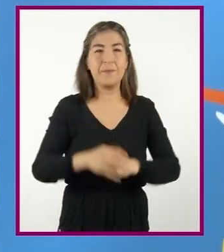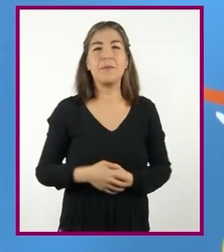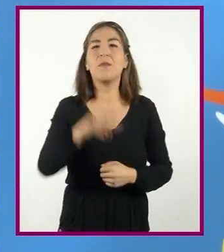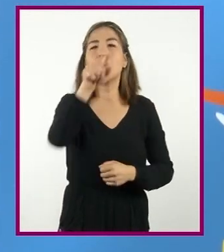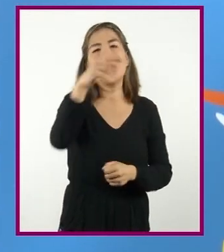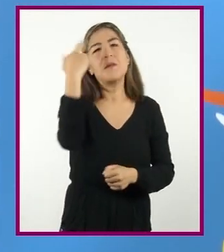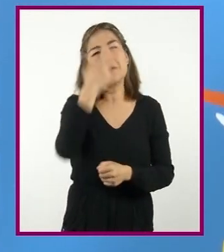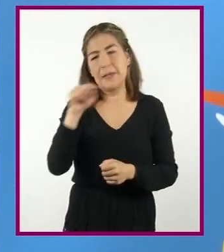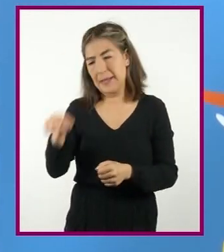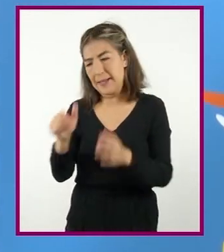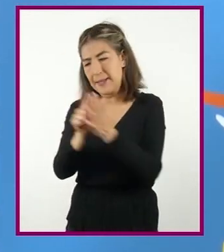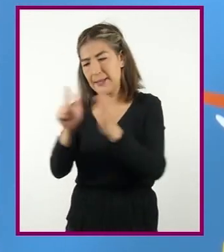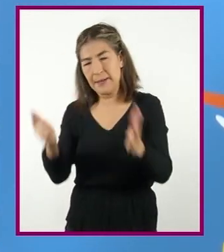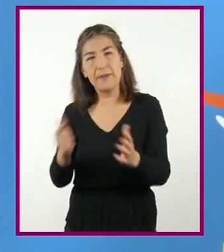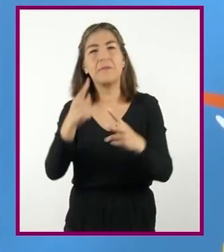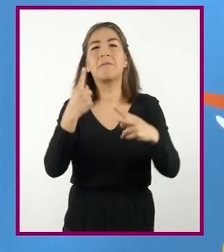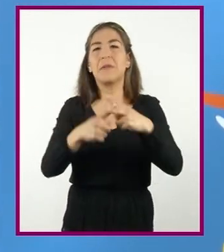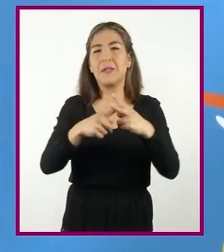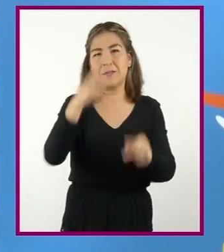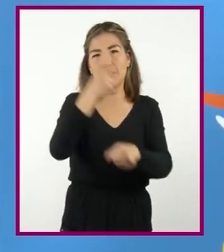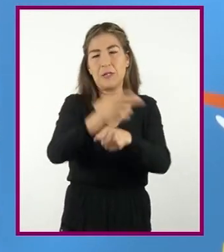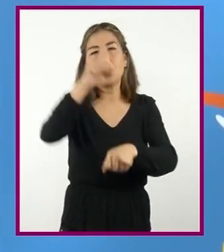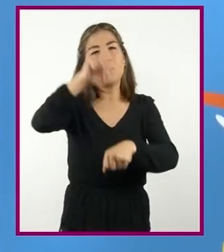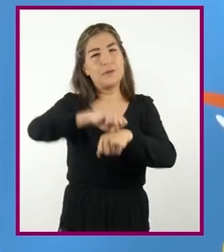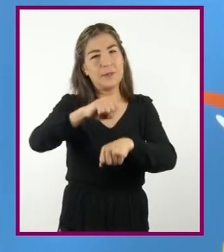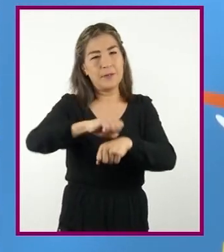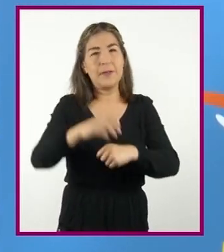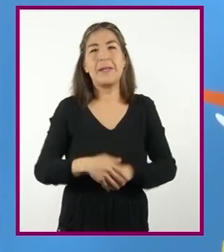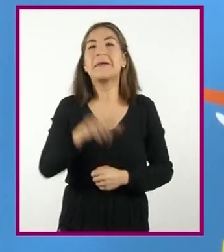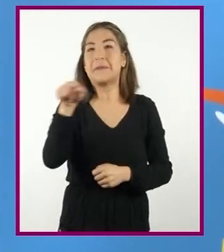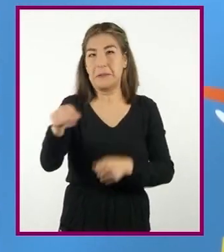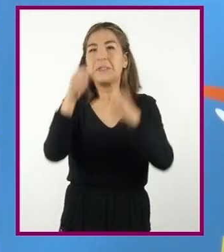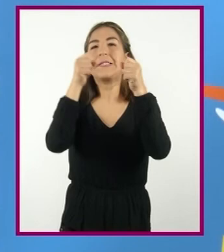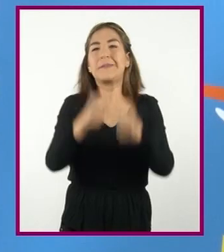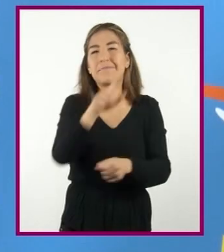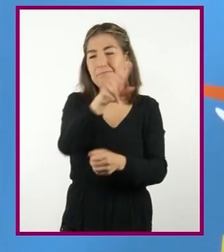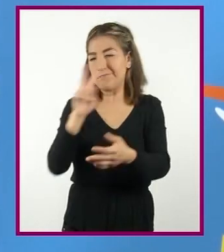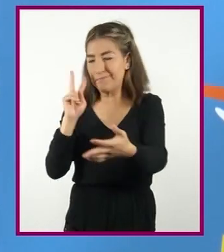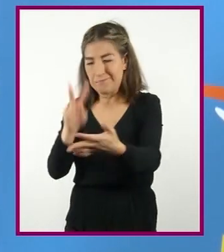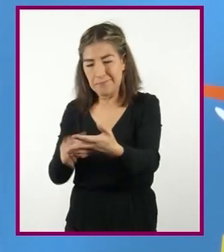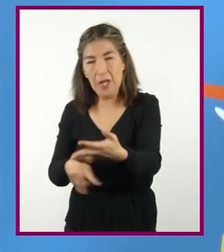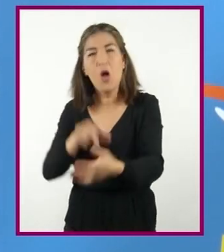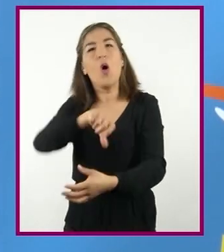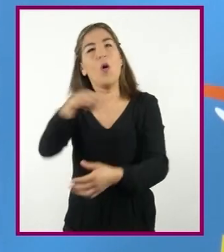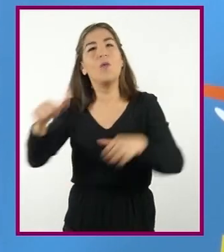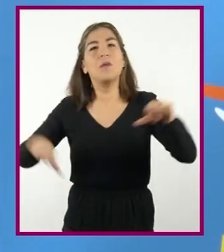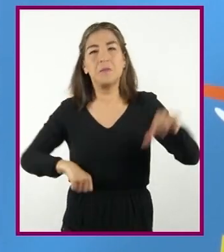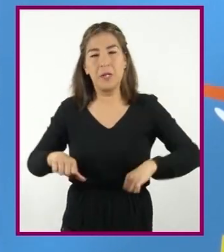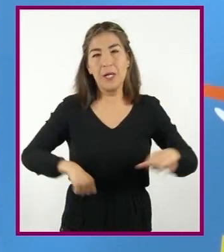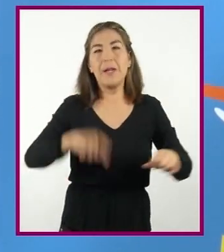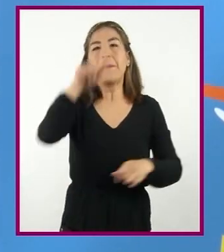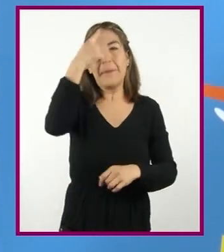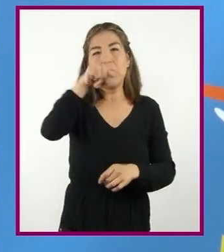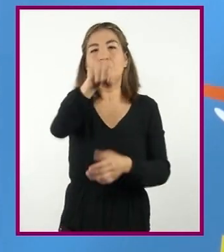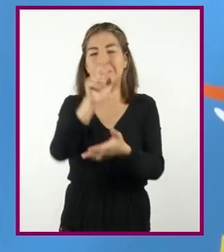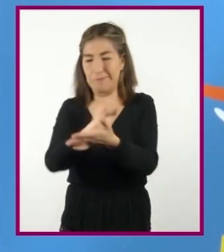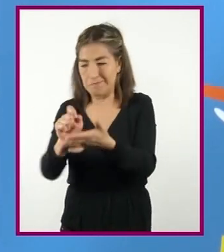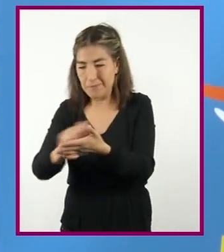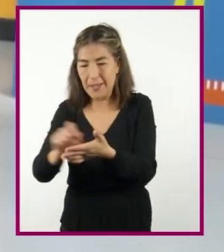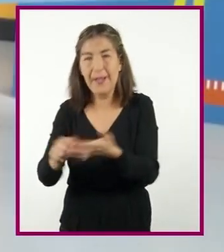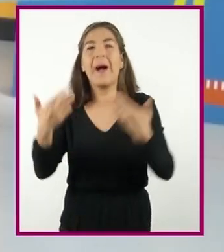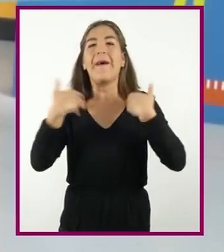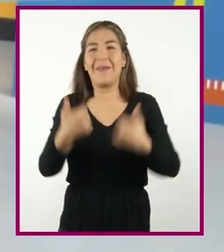Consulten su libro de texto de matemáticas de segundo grado. Seguramente encontrarán otras actividades para profundizar en el